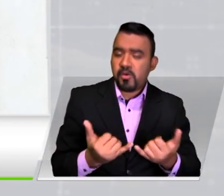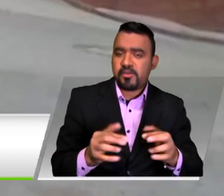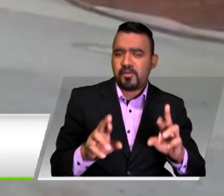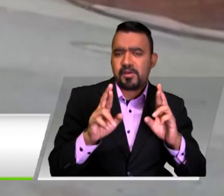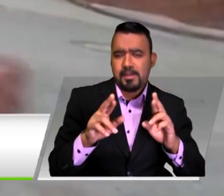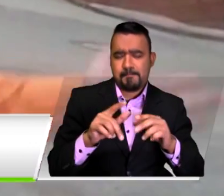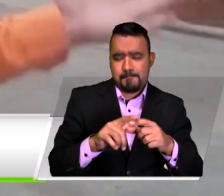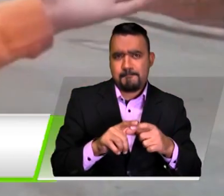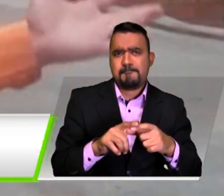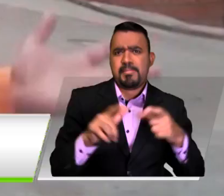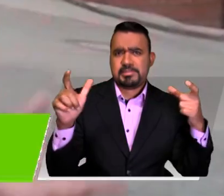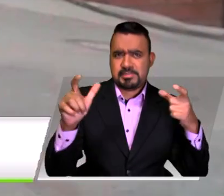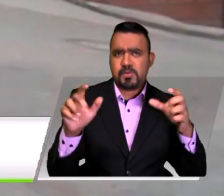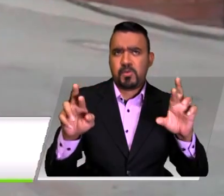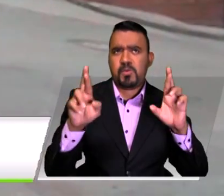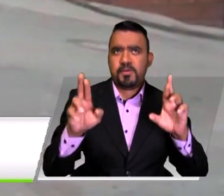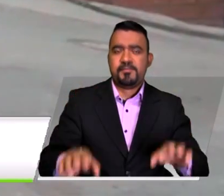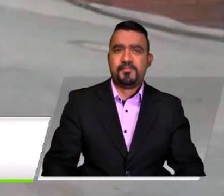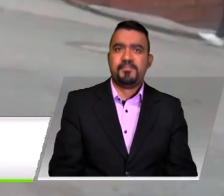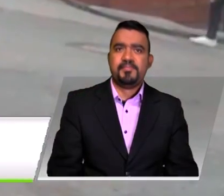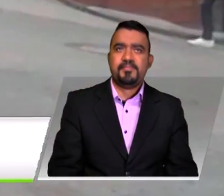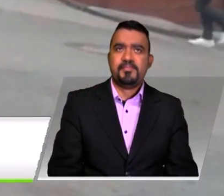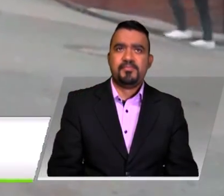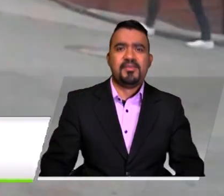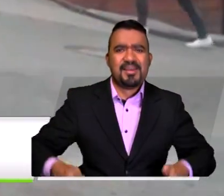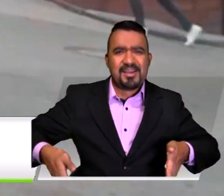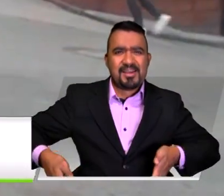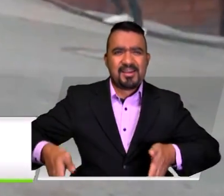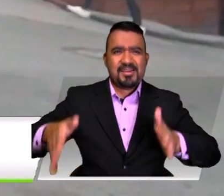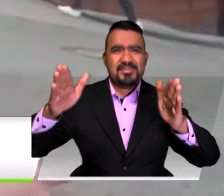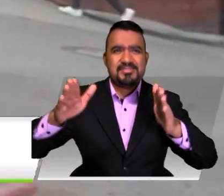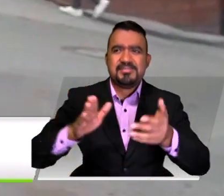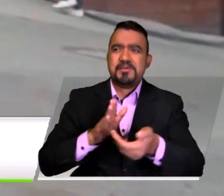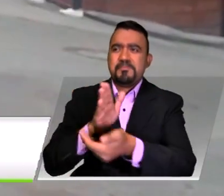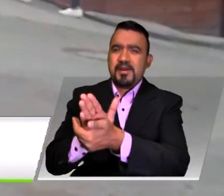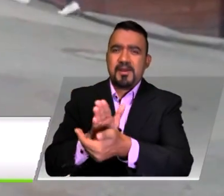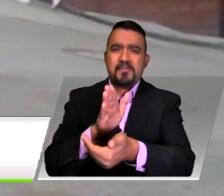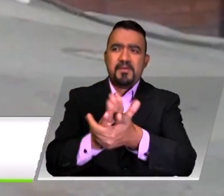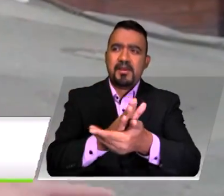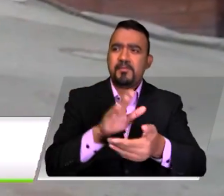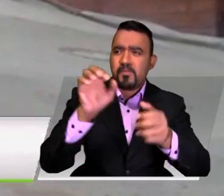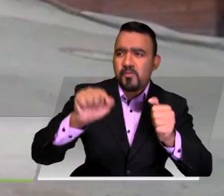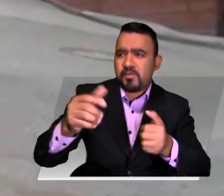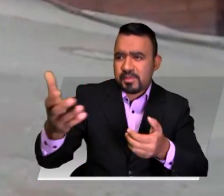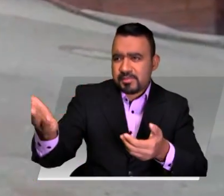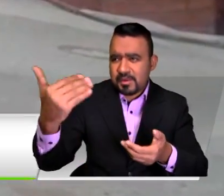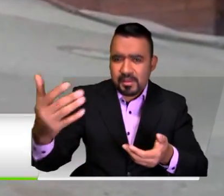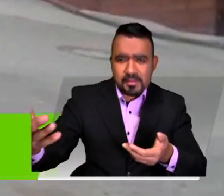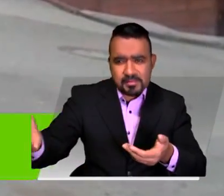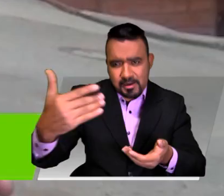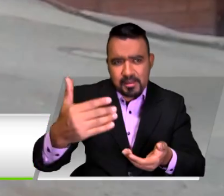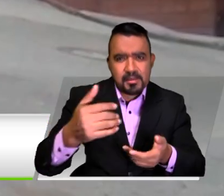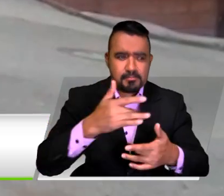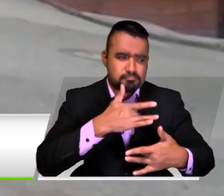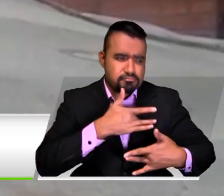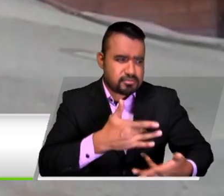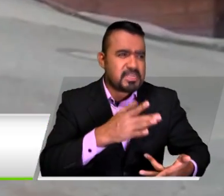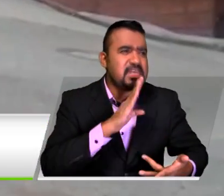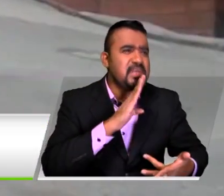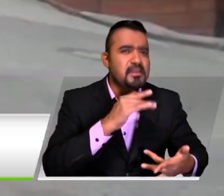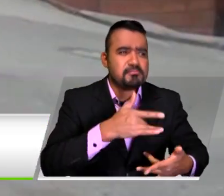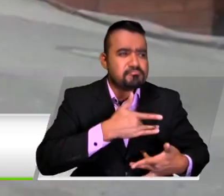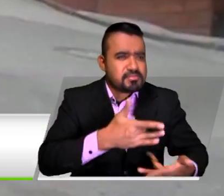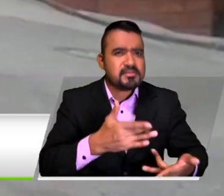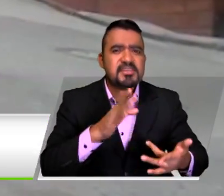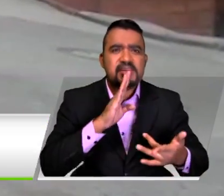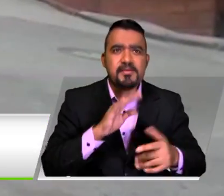meta. Seguimos recorriendo todas las diferentes calles del municipio, los barrios. En el momento no tenemos la hora de terminar. La idea